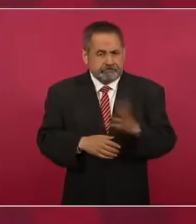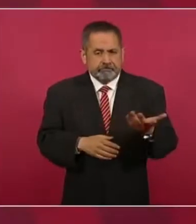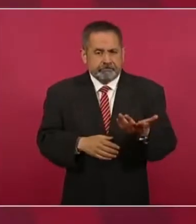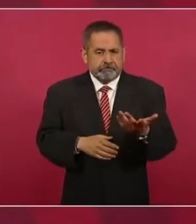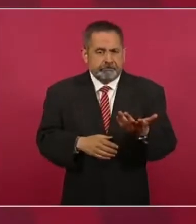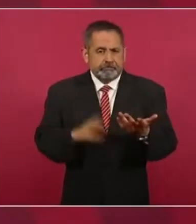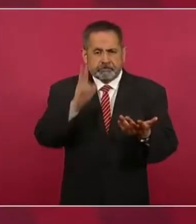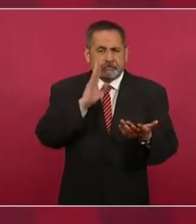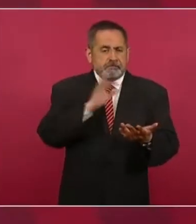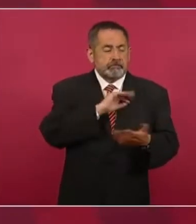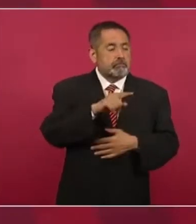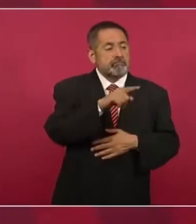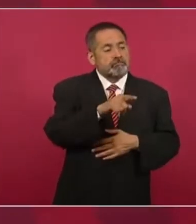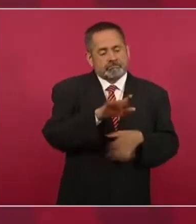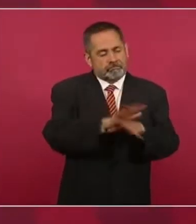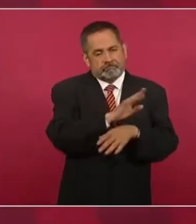hacer recorridos